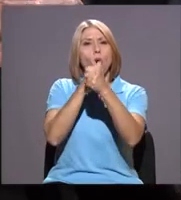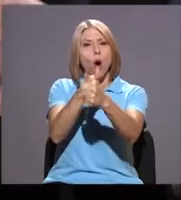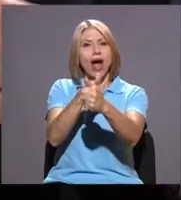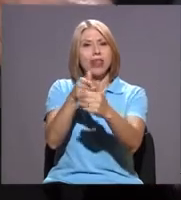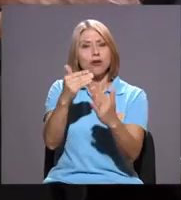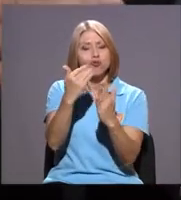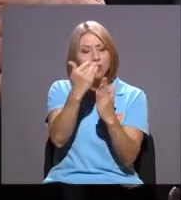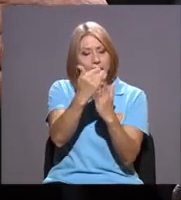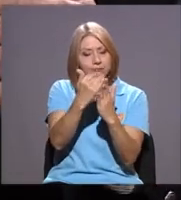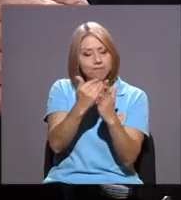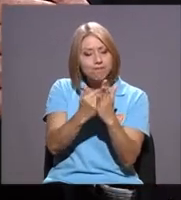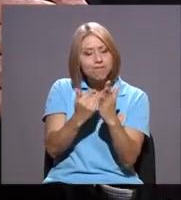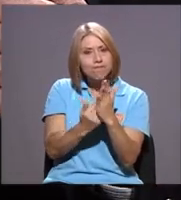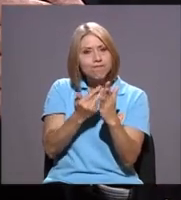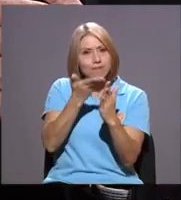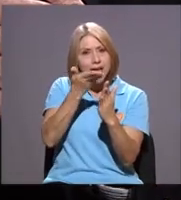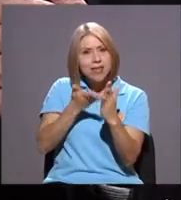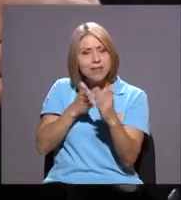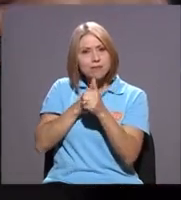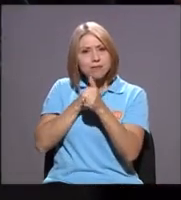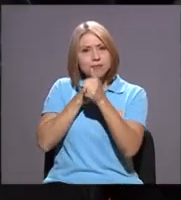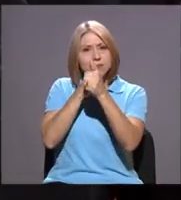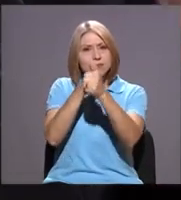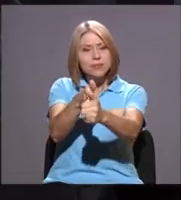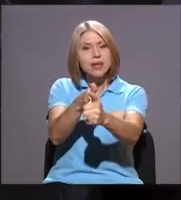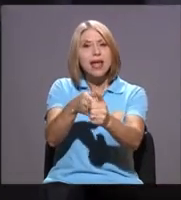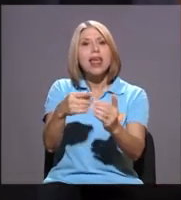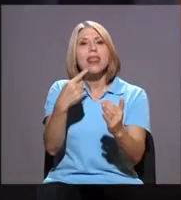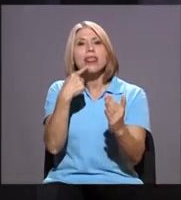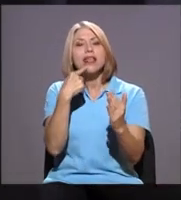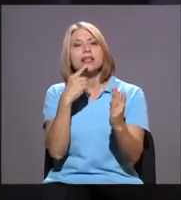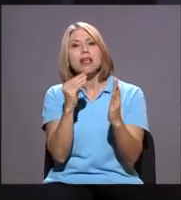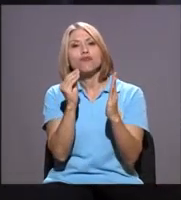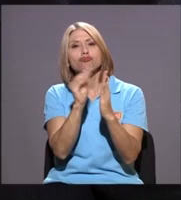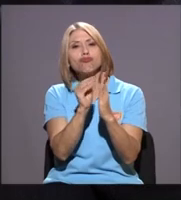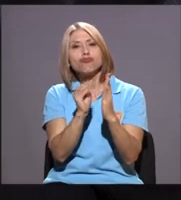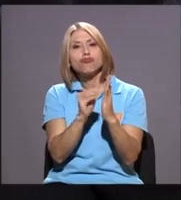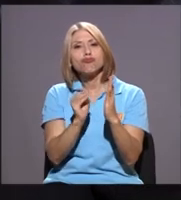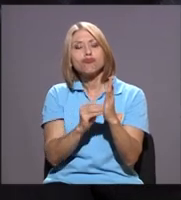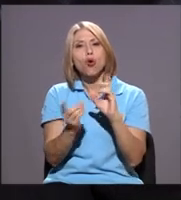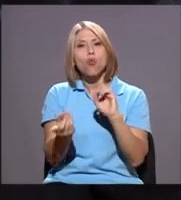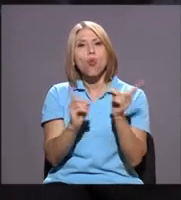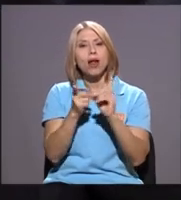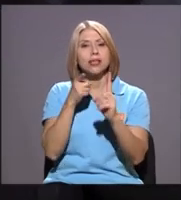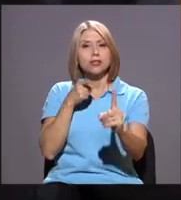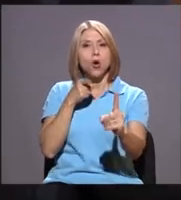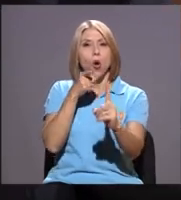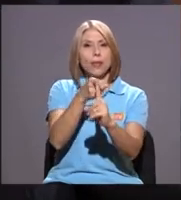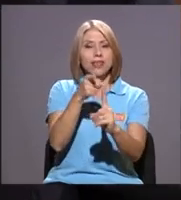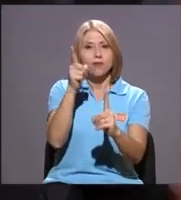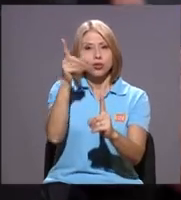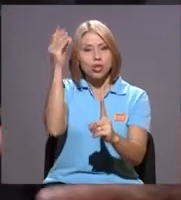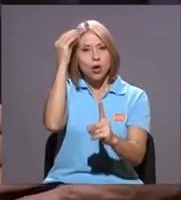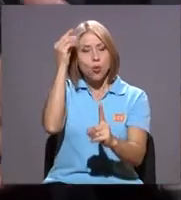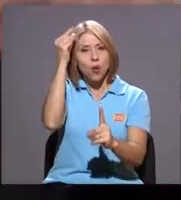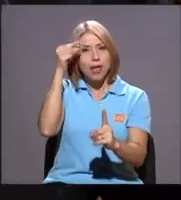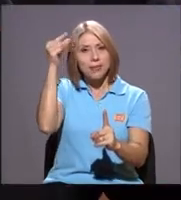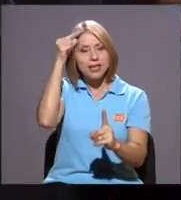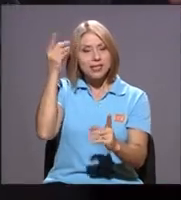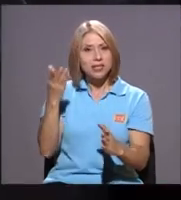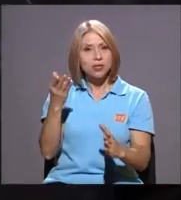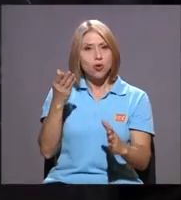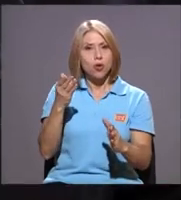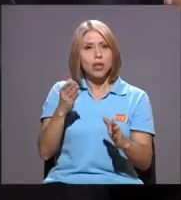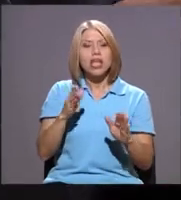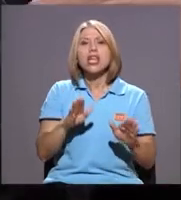plantea cuáles van a ser los objetivos que tiene una administración y cómo